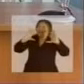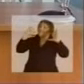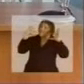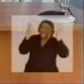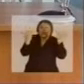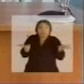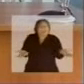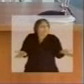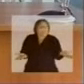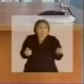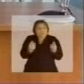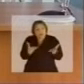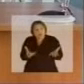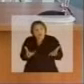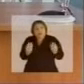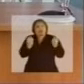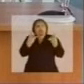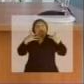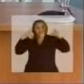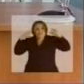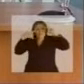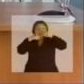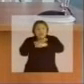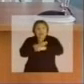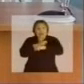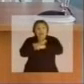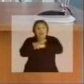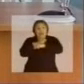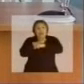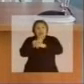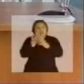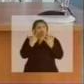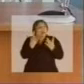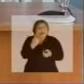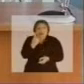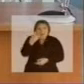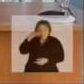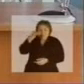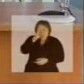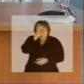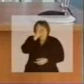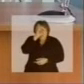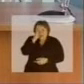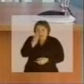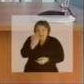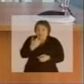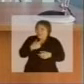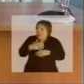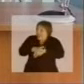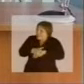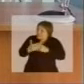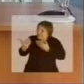violencia? ¿Por qué Tanta dificultad Para Lo elemental Aprender A